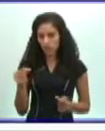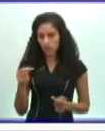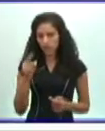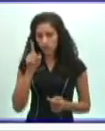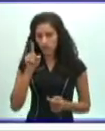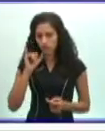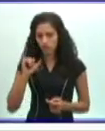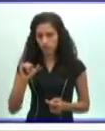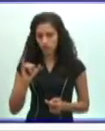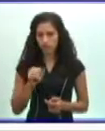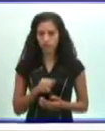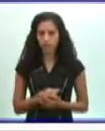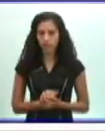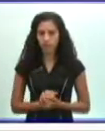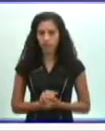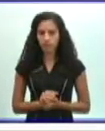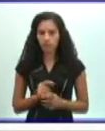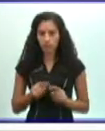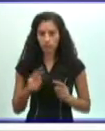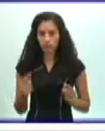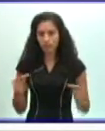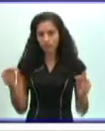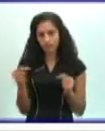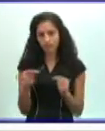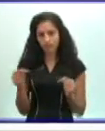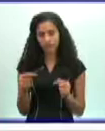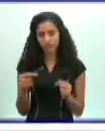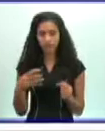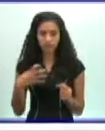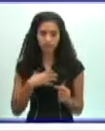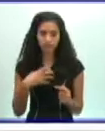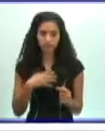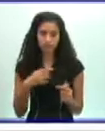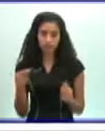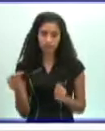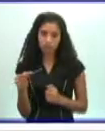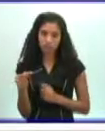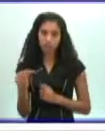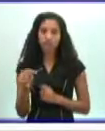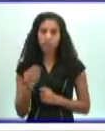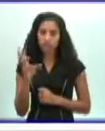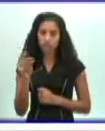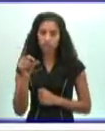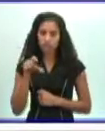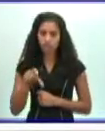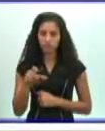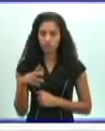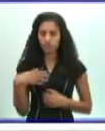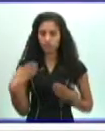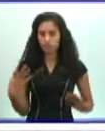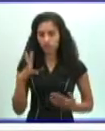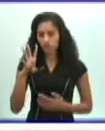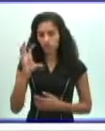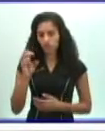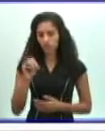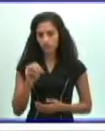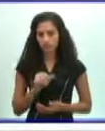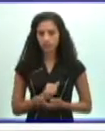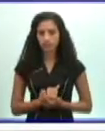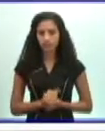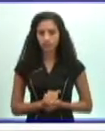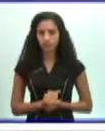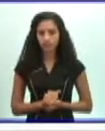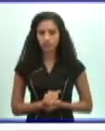16. Por esa razón solo nos queda sustraer y el resultado sería 40.